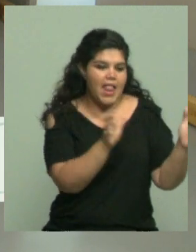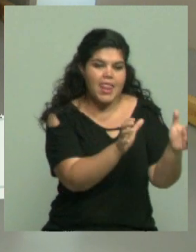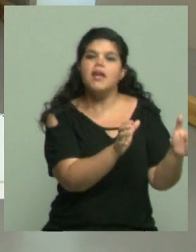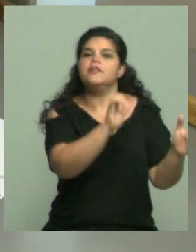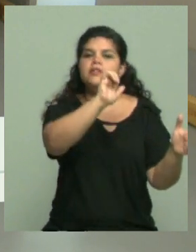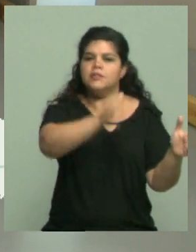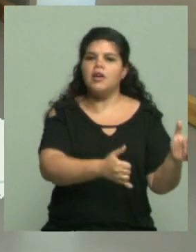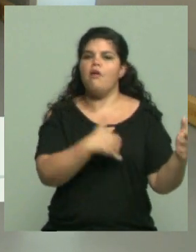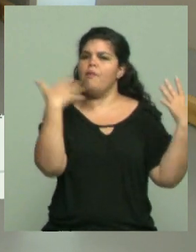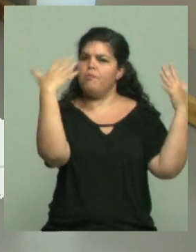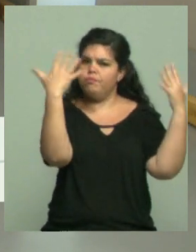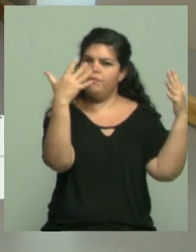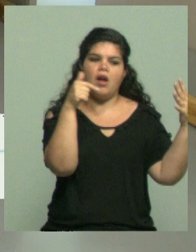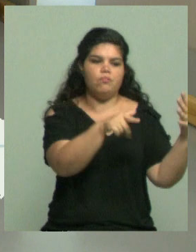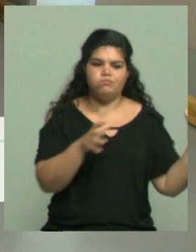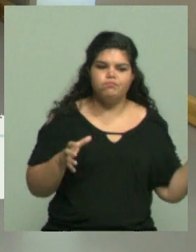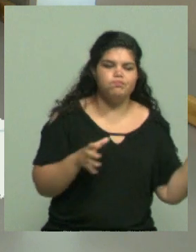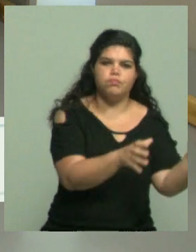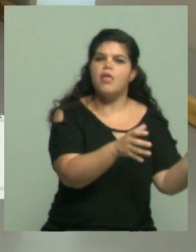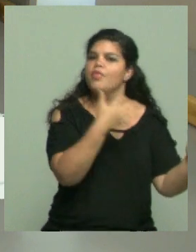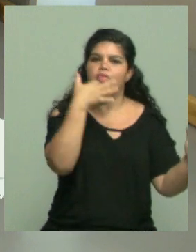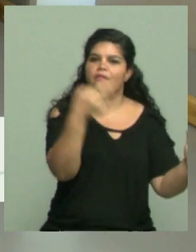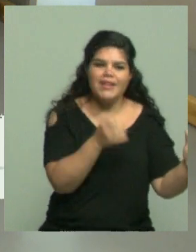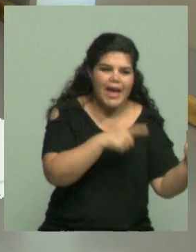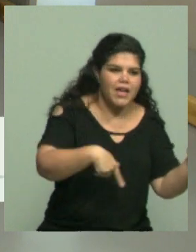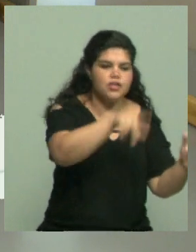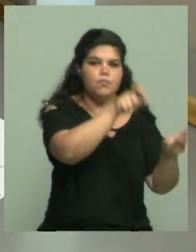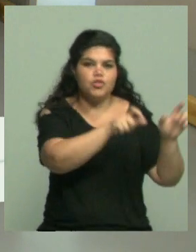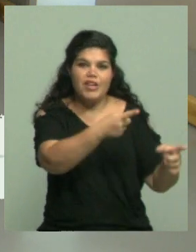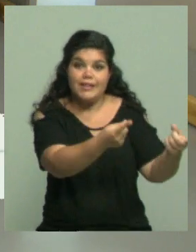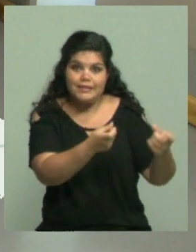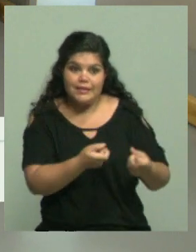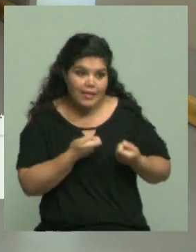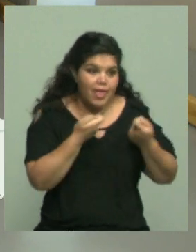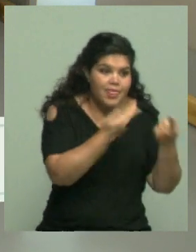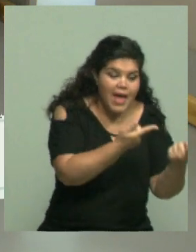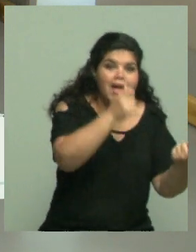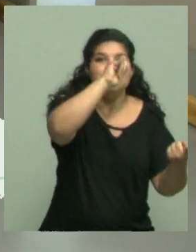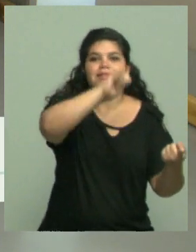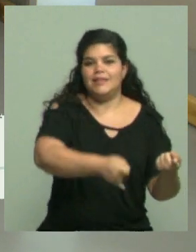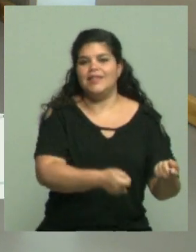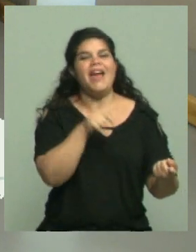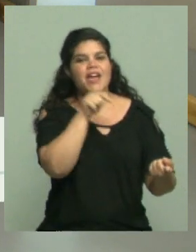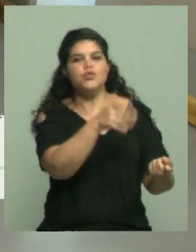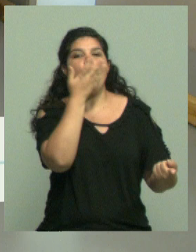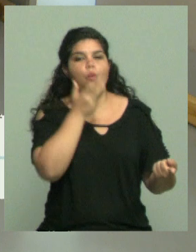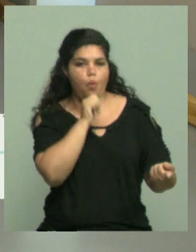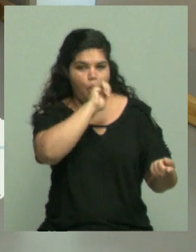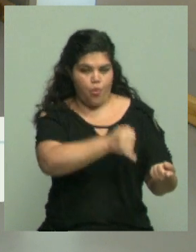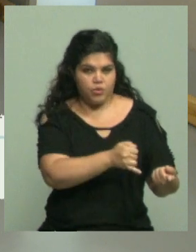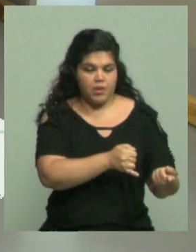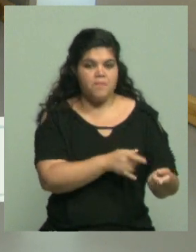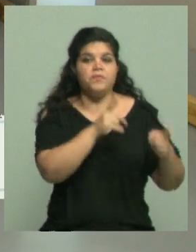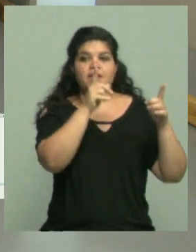lo necesite, la cobertura llegue. Sí. Y en eso han justificado la medida. Es decir, ser más